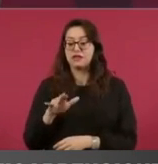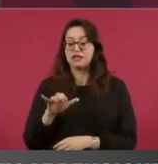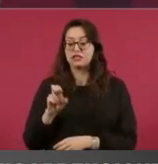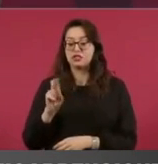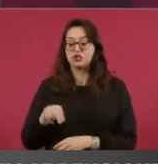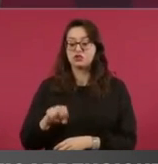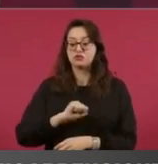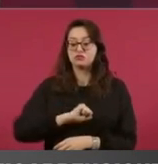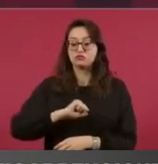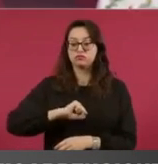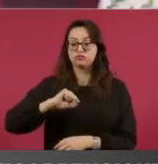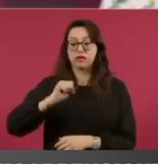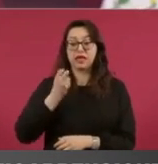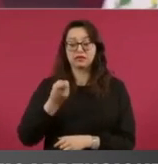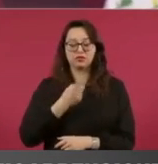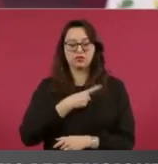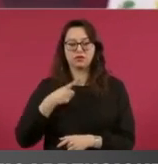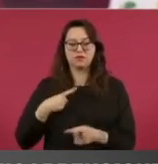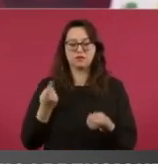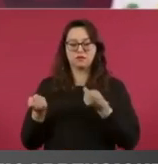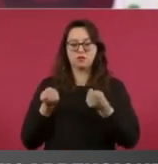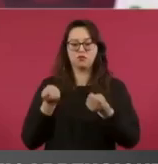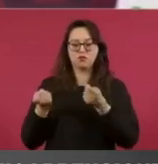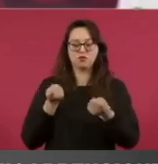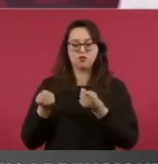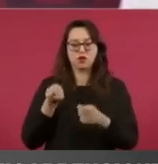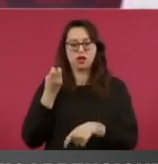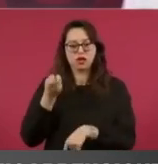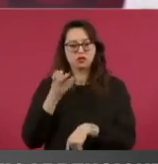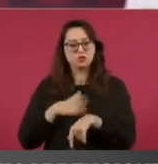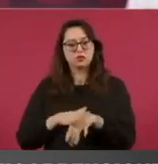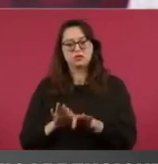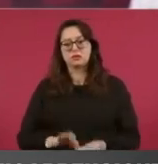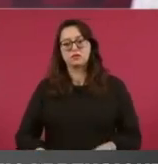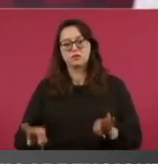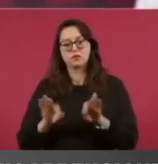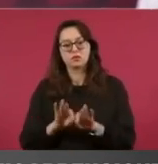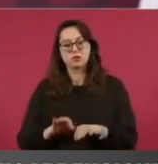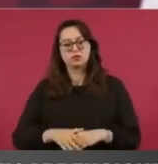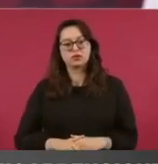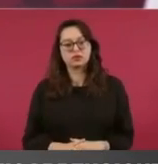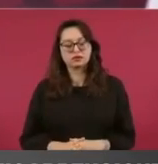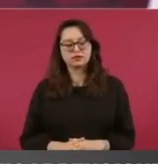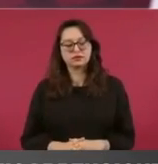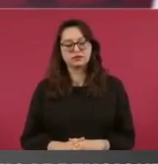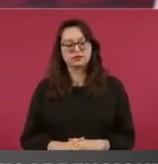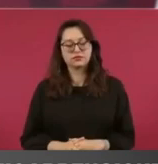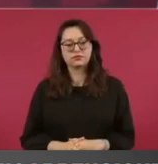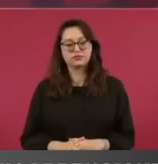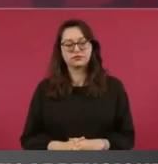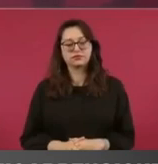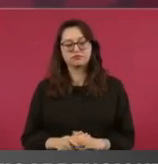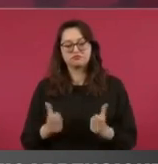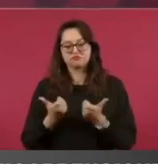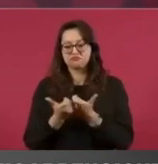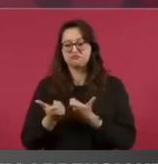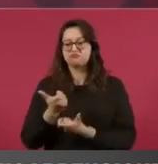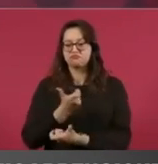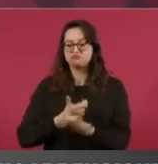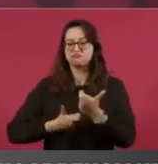cuidar, ¿no?, básicamente, que no haya inflación y que siga creciendo la